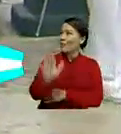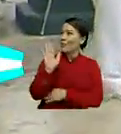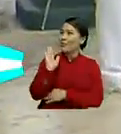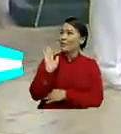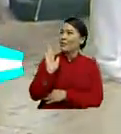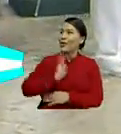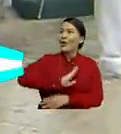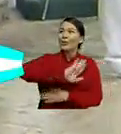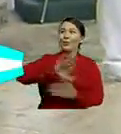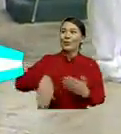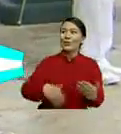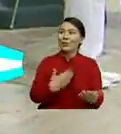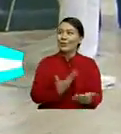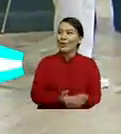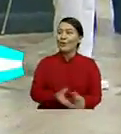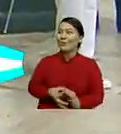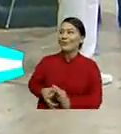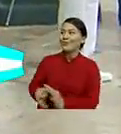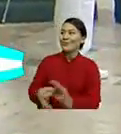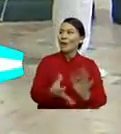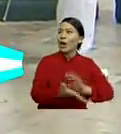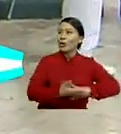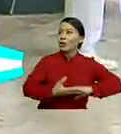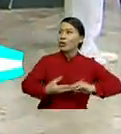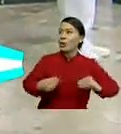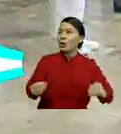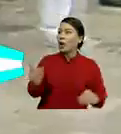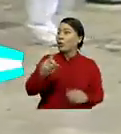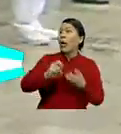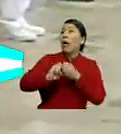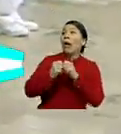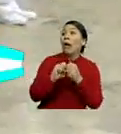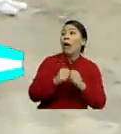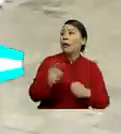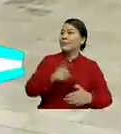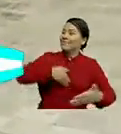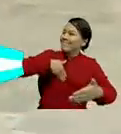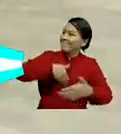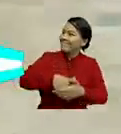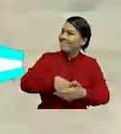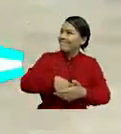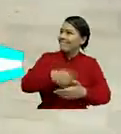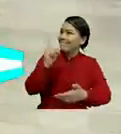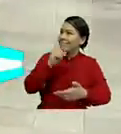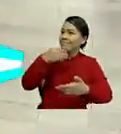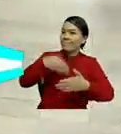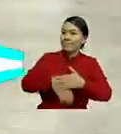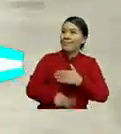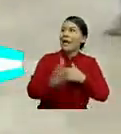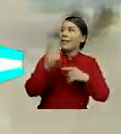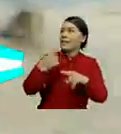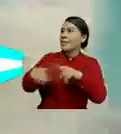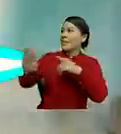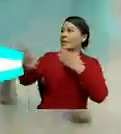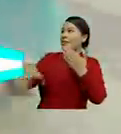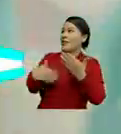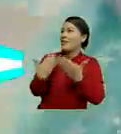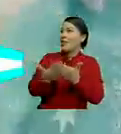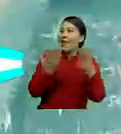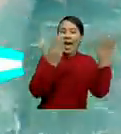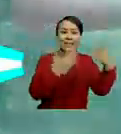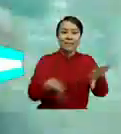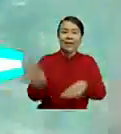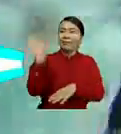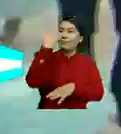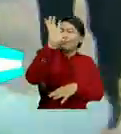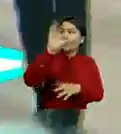somos solución, no parte de los problemas. Ahora, pero también en la ciudad, en diferentes puntos, van a haber actividades en el